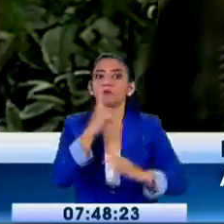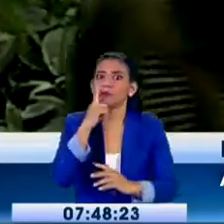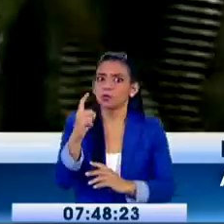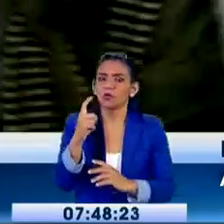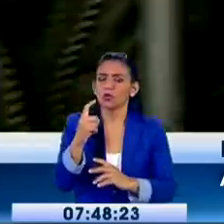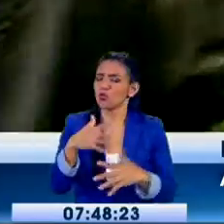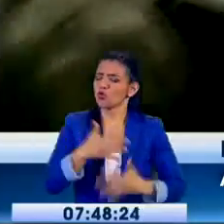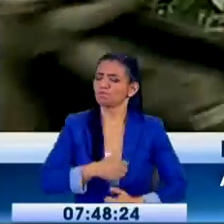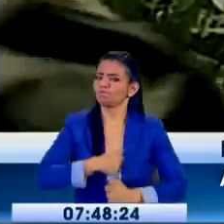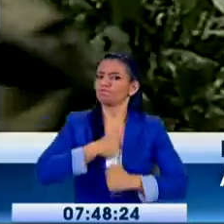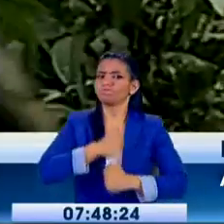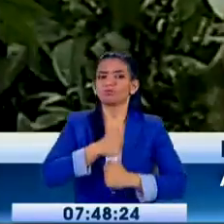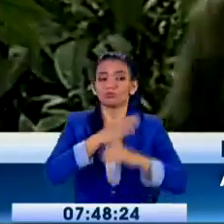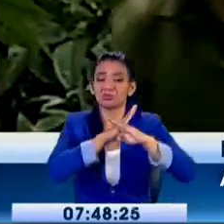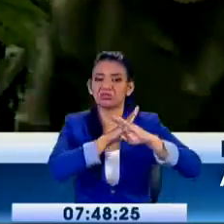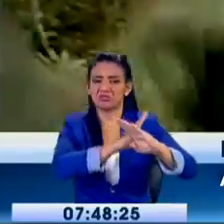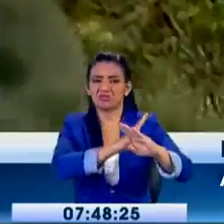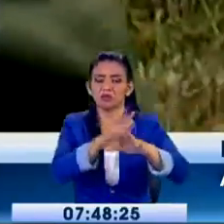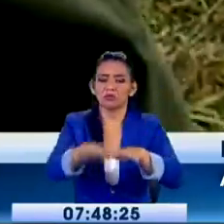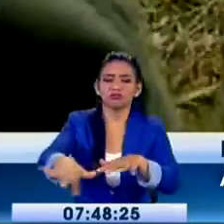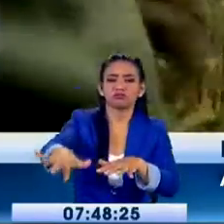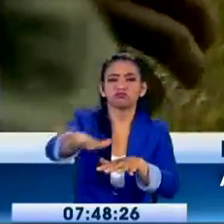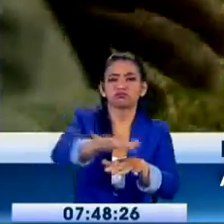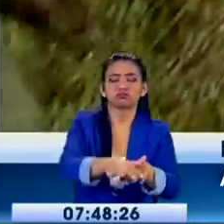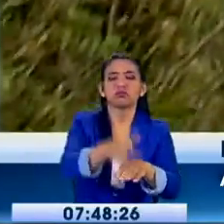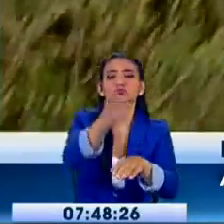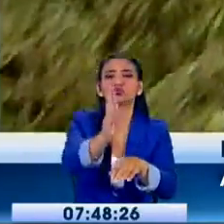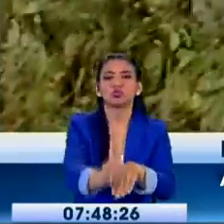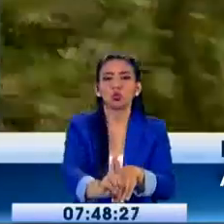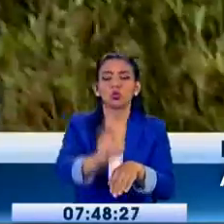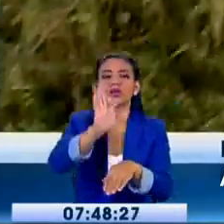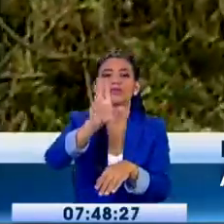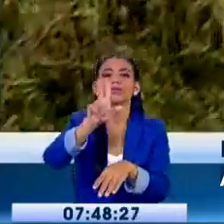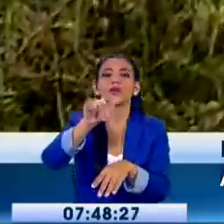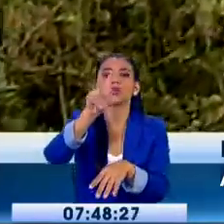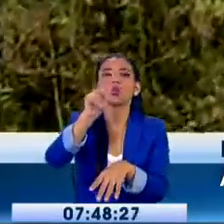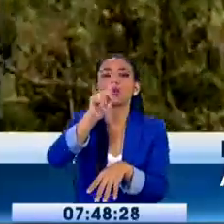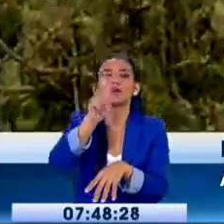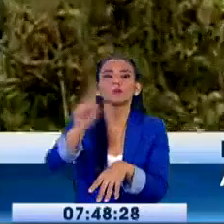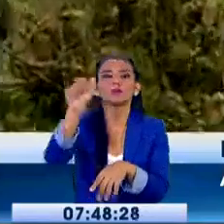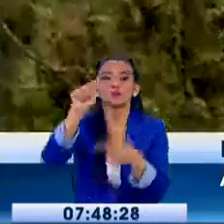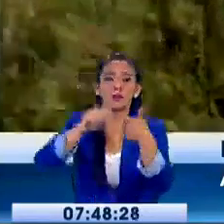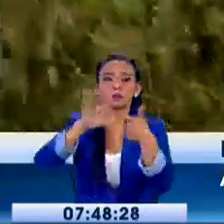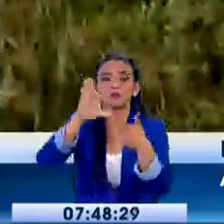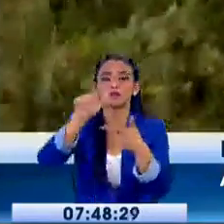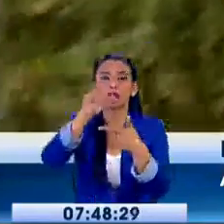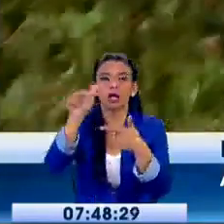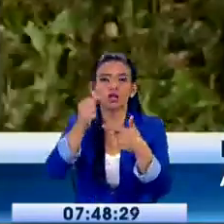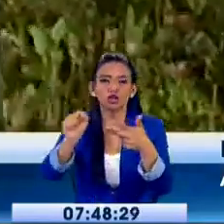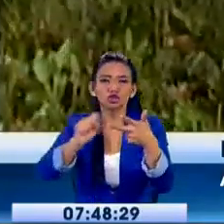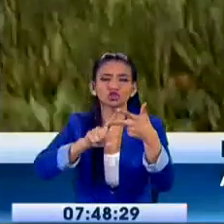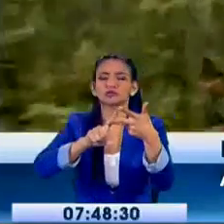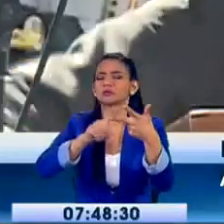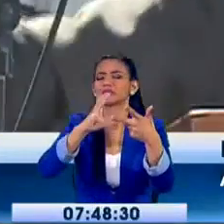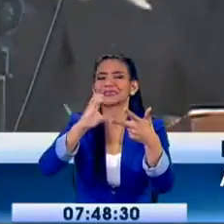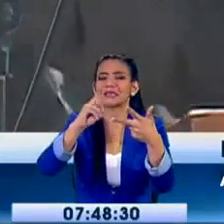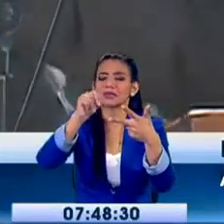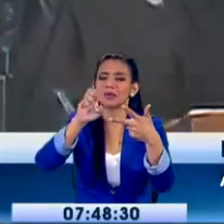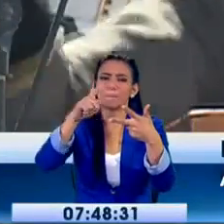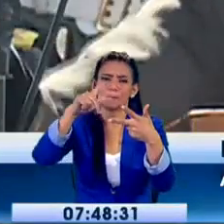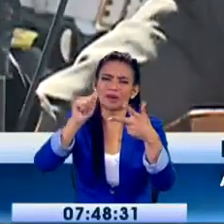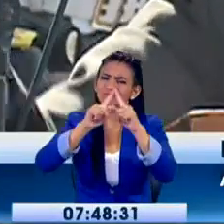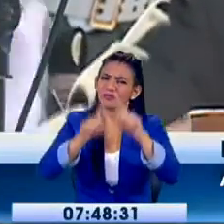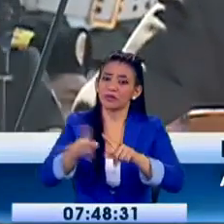de patriotismo defendieron destacamentos como Base Sur, Tigüinza, Cueva de los Tallos, Cenepa, Etza, Coangos, entre otros.